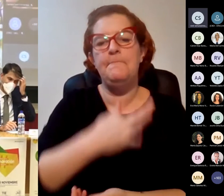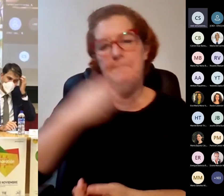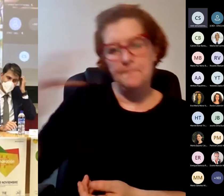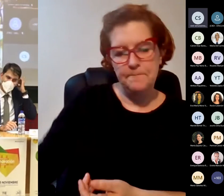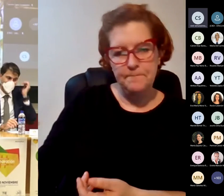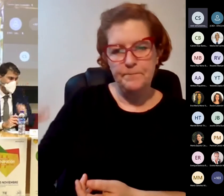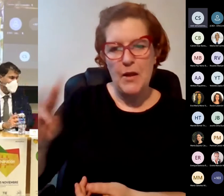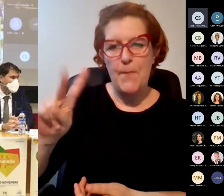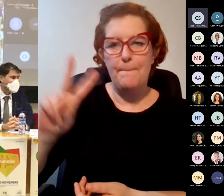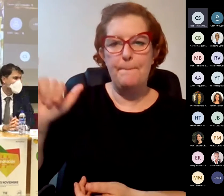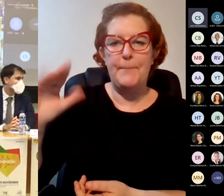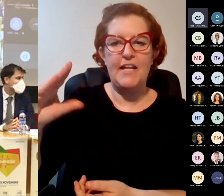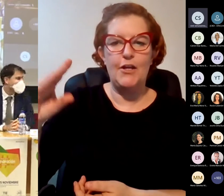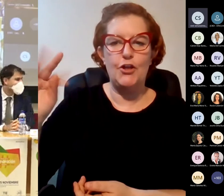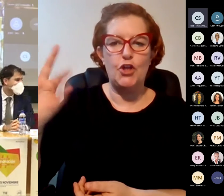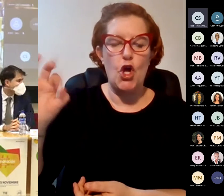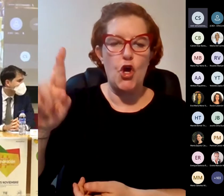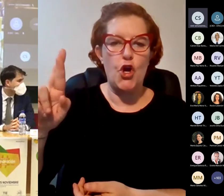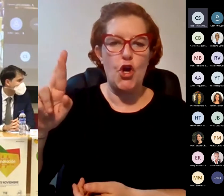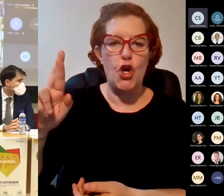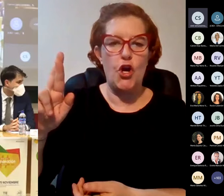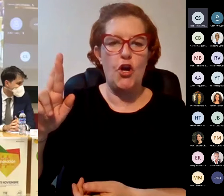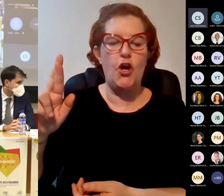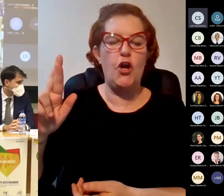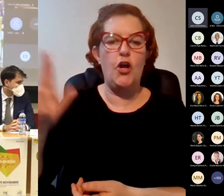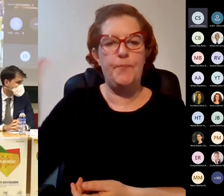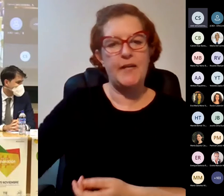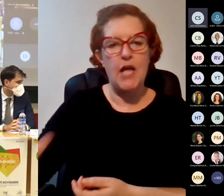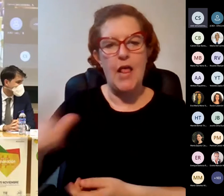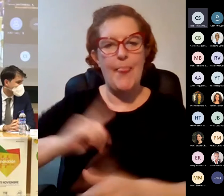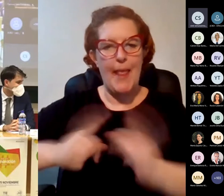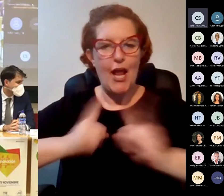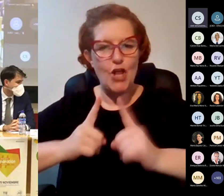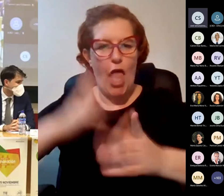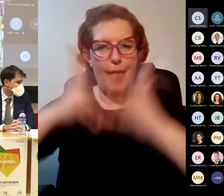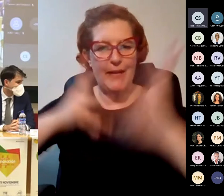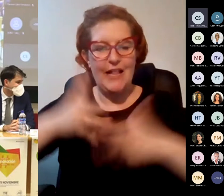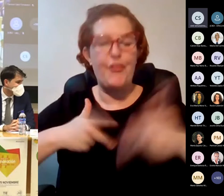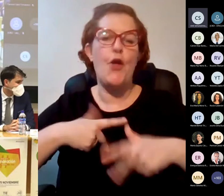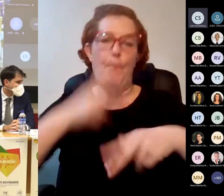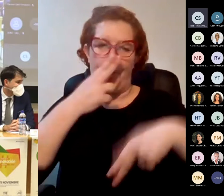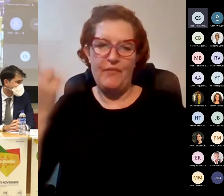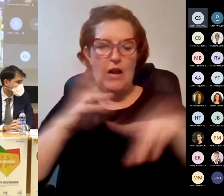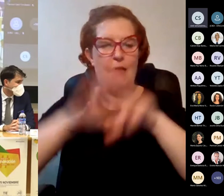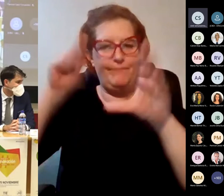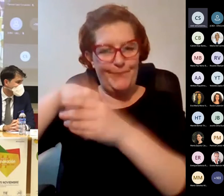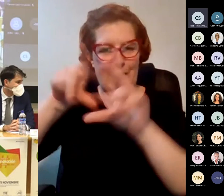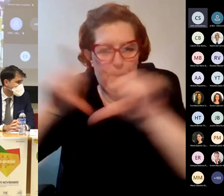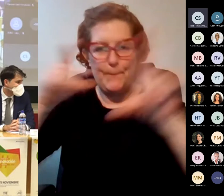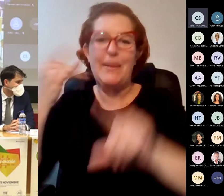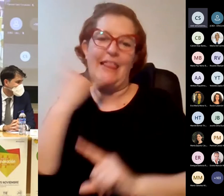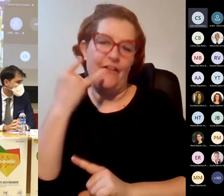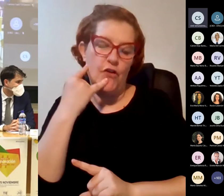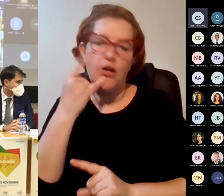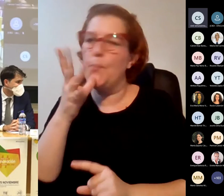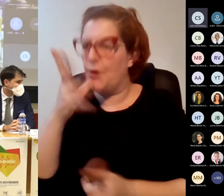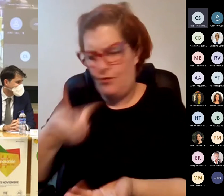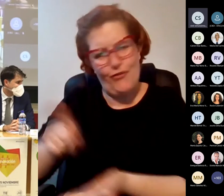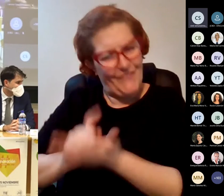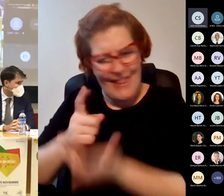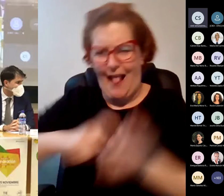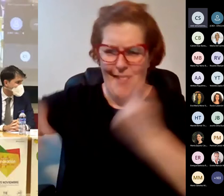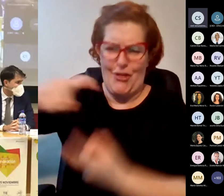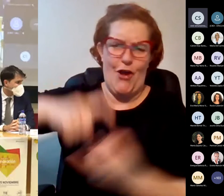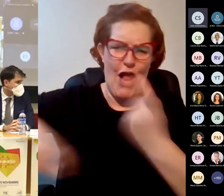víctor valdés director de administración pública de telefónica que también otro año más ha tenido la generosidad